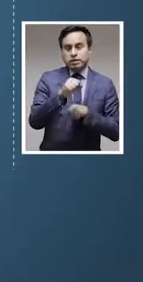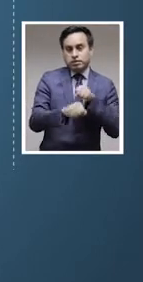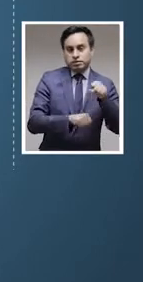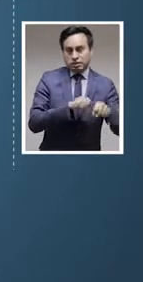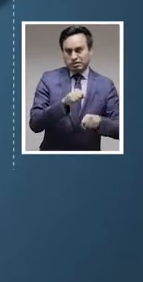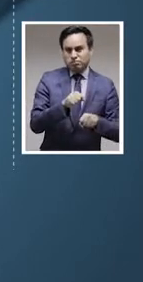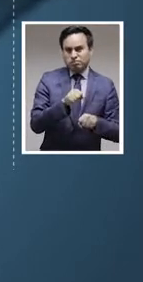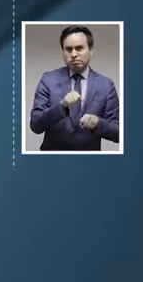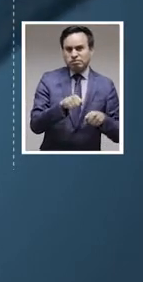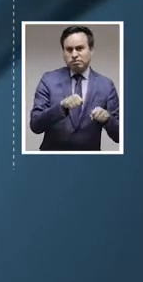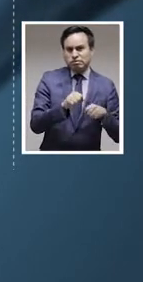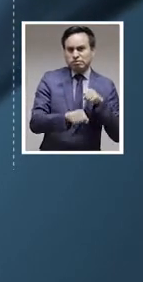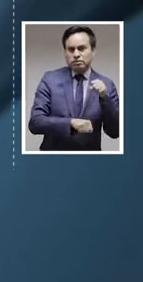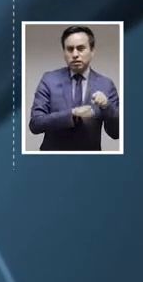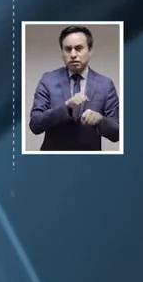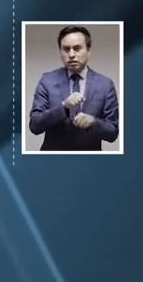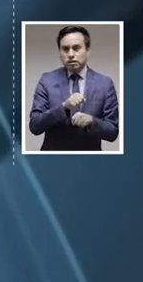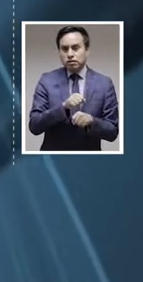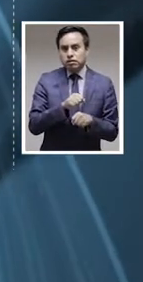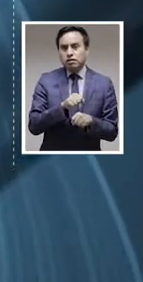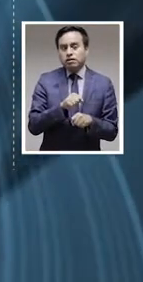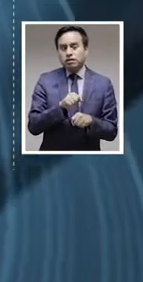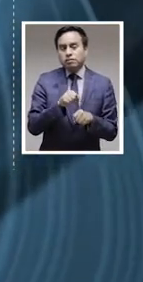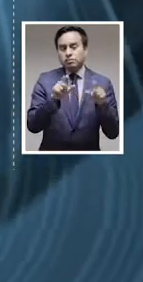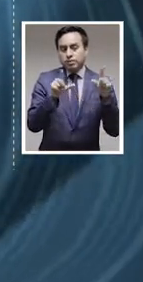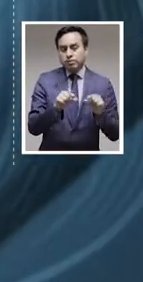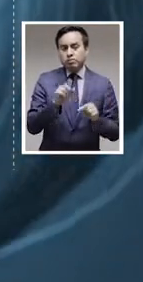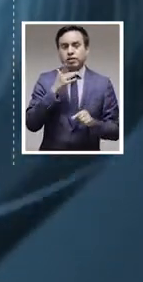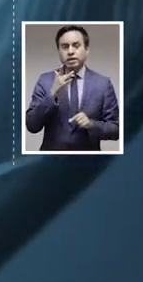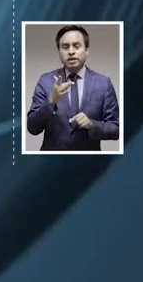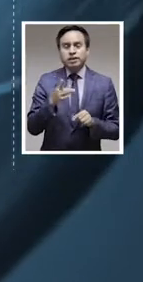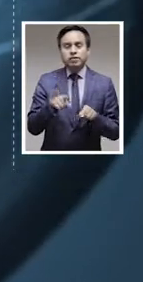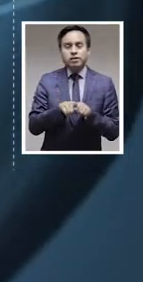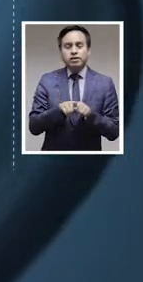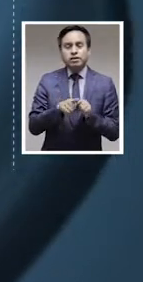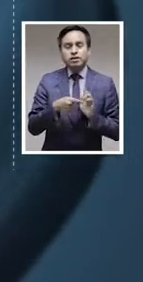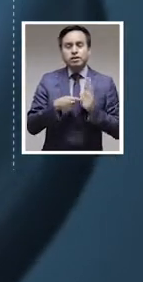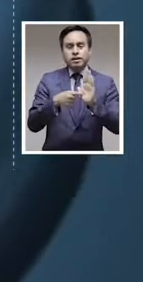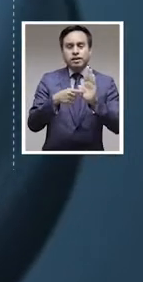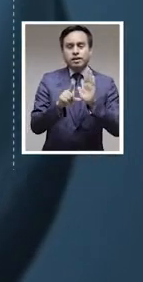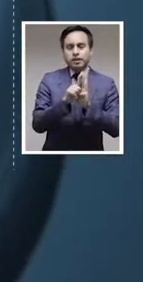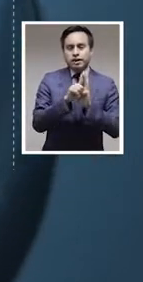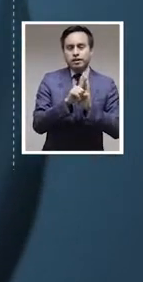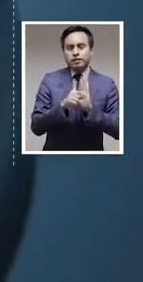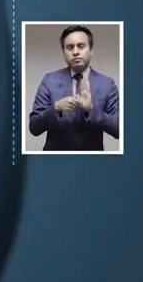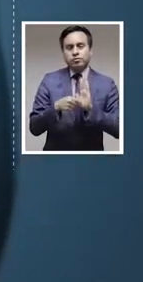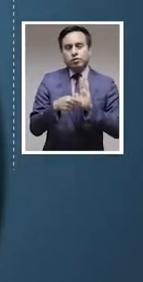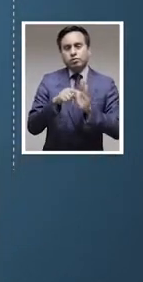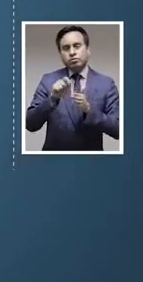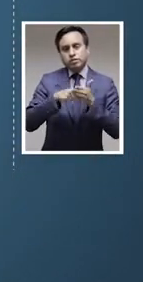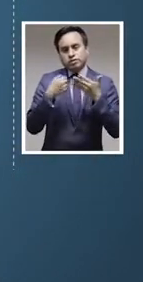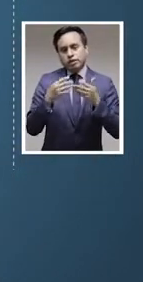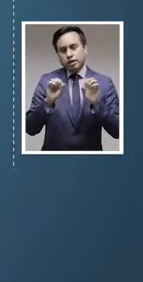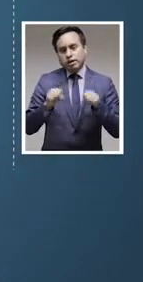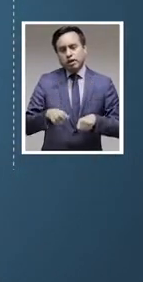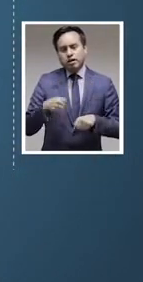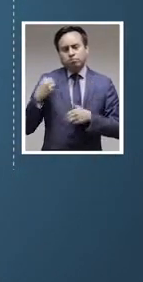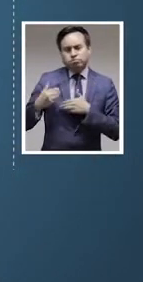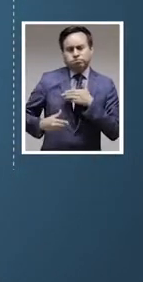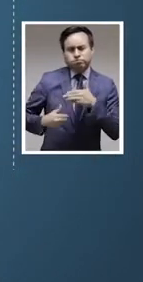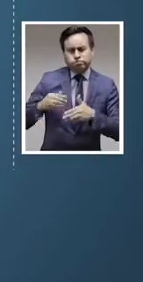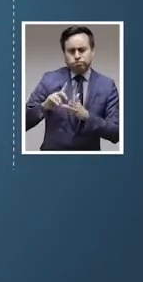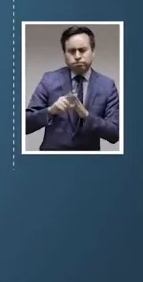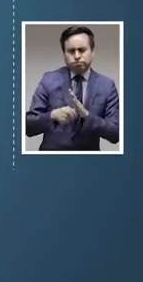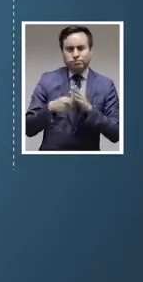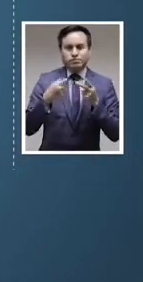por ejemplo, tras la promulgación de esta ley que venía ya procesándose desde hace